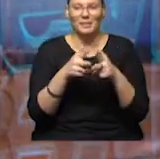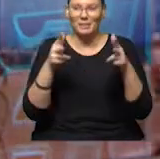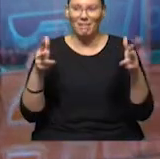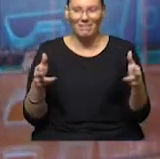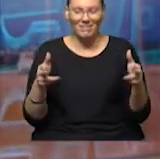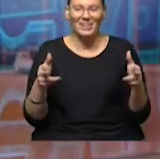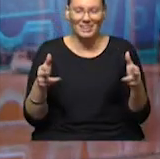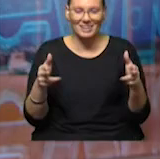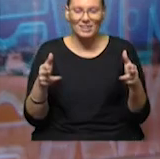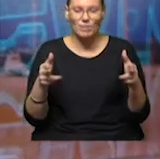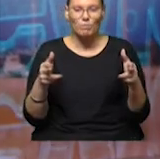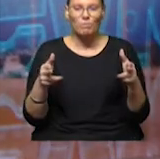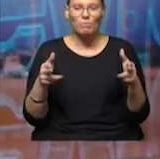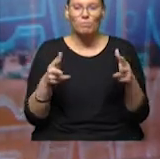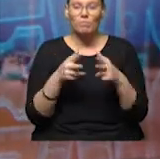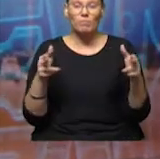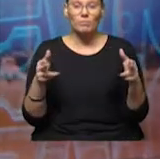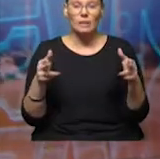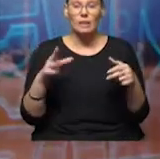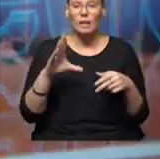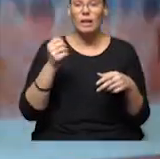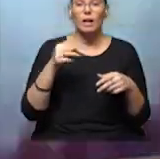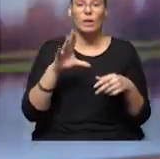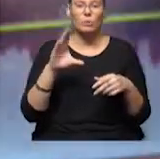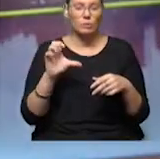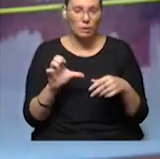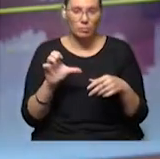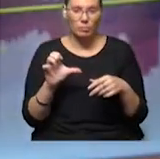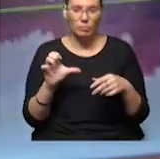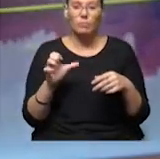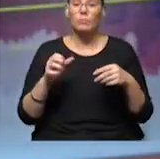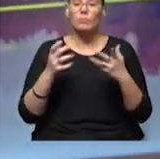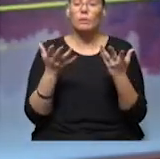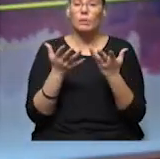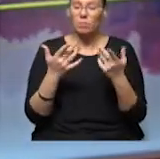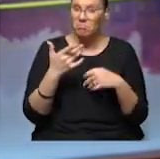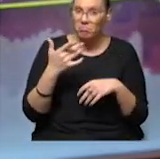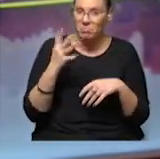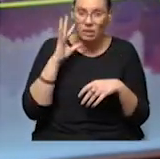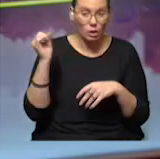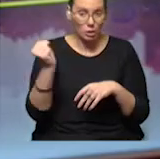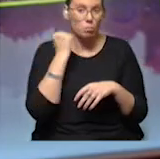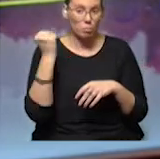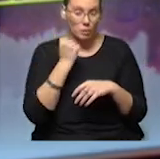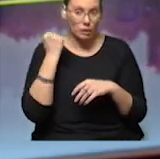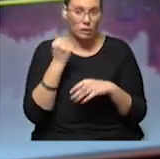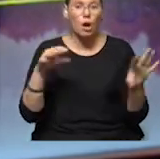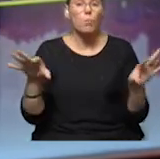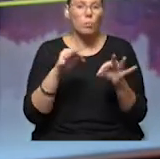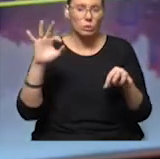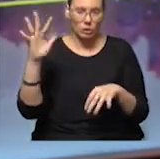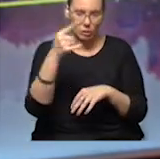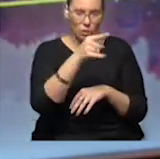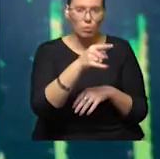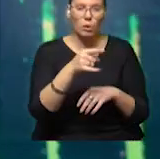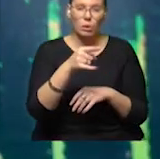este ciclo que es, uh-huh, que es Cauce. ¿Les parece importante, digamos, músicos del interior, vos sos de La